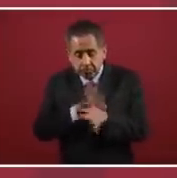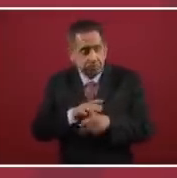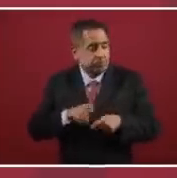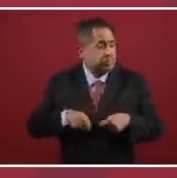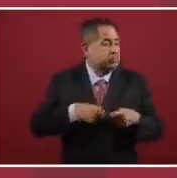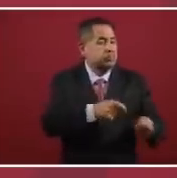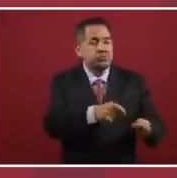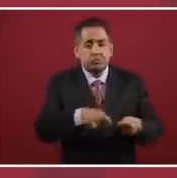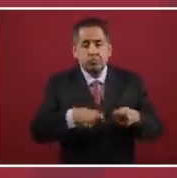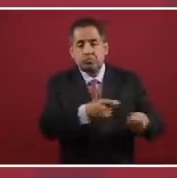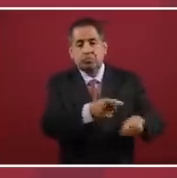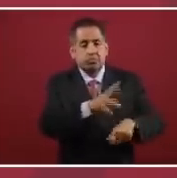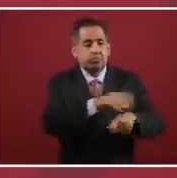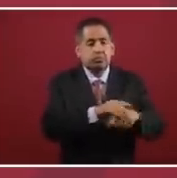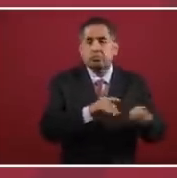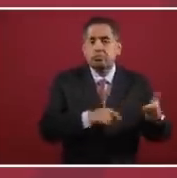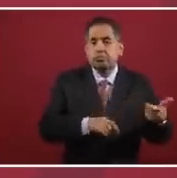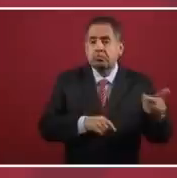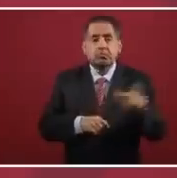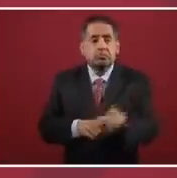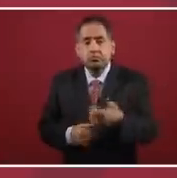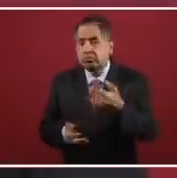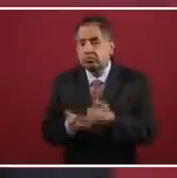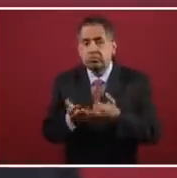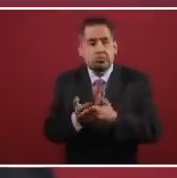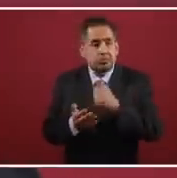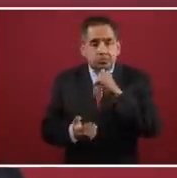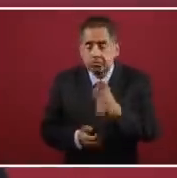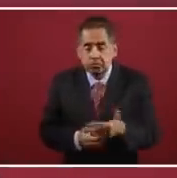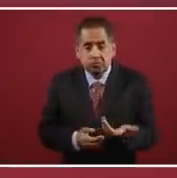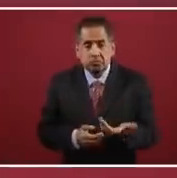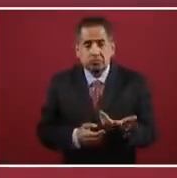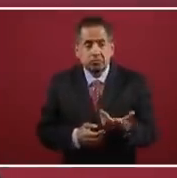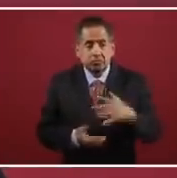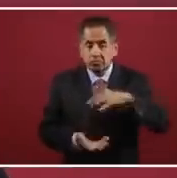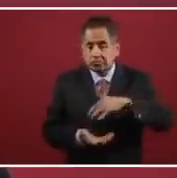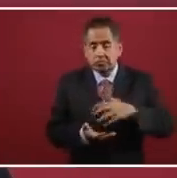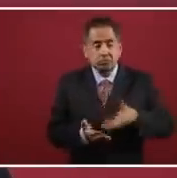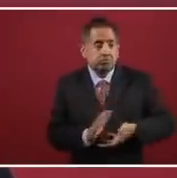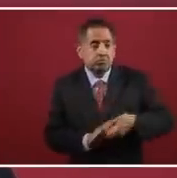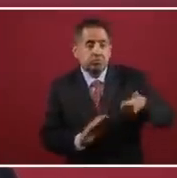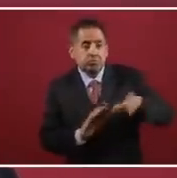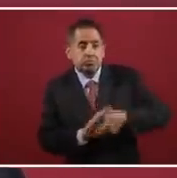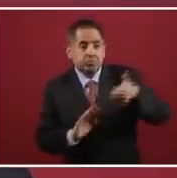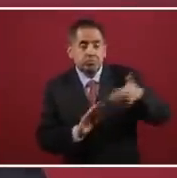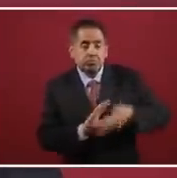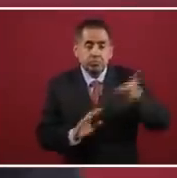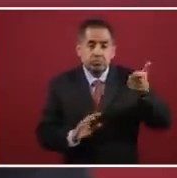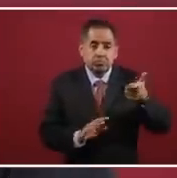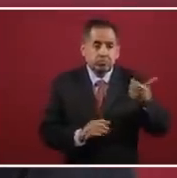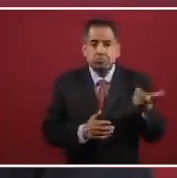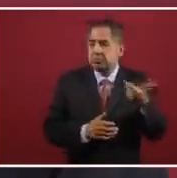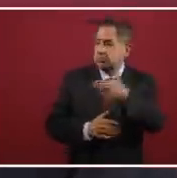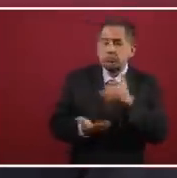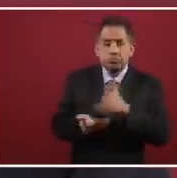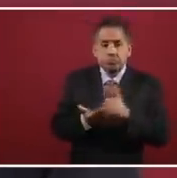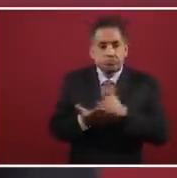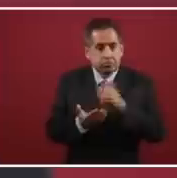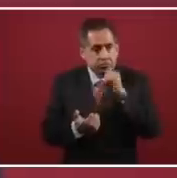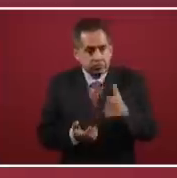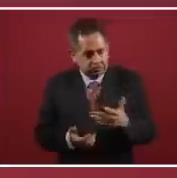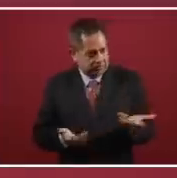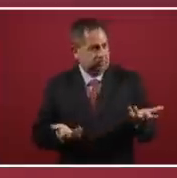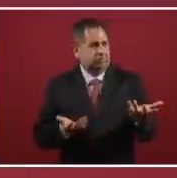para que ni siquiera pagaran impuestos por la extracción del mineral. Algo que